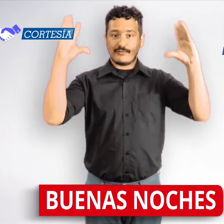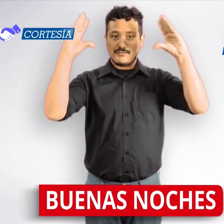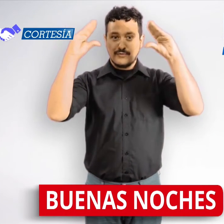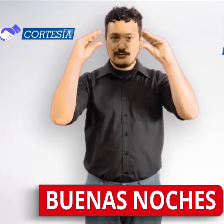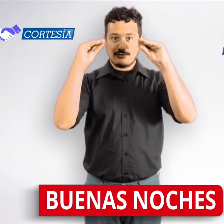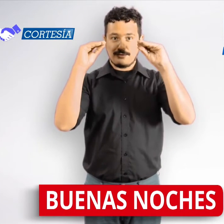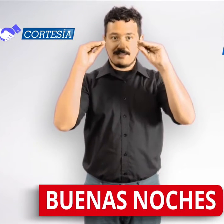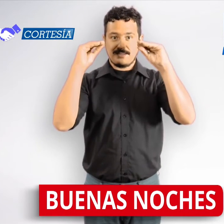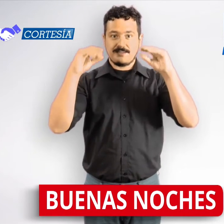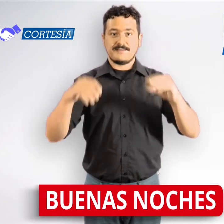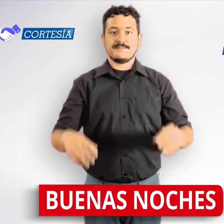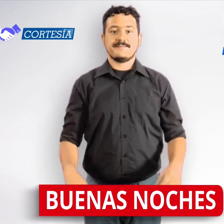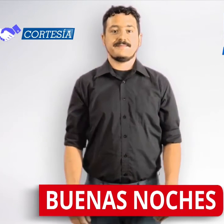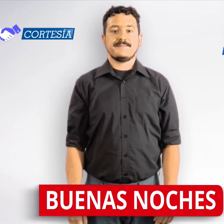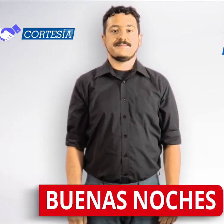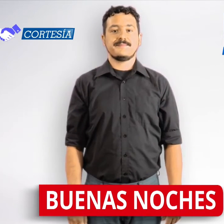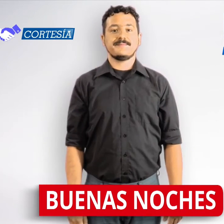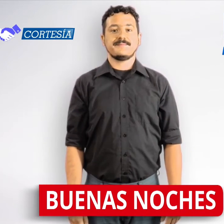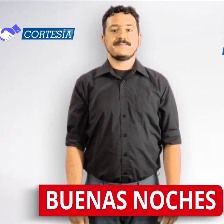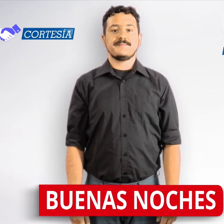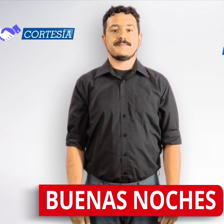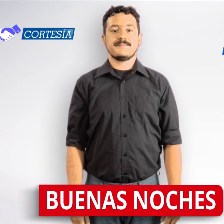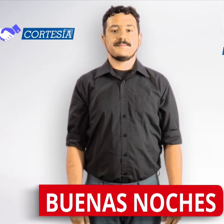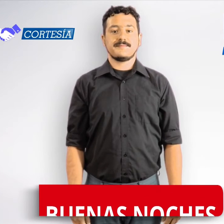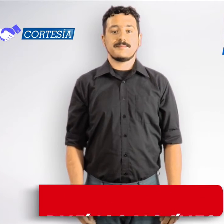Buenas noches.